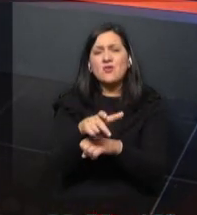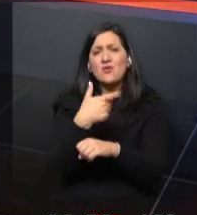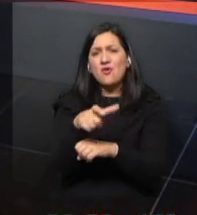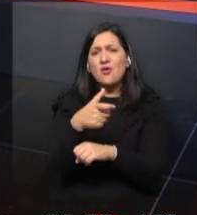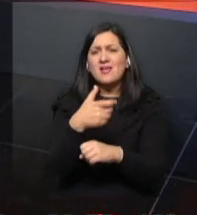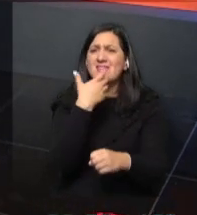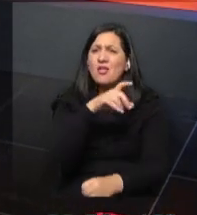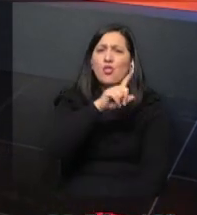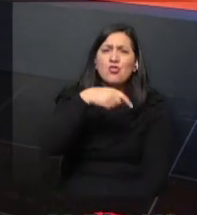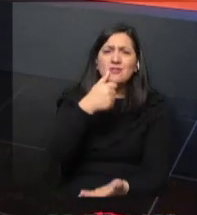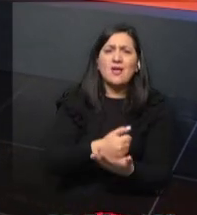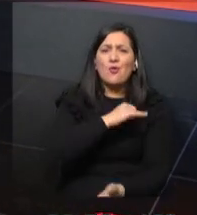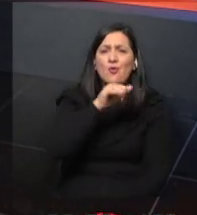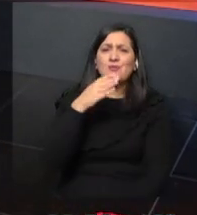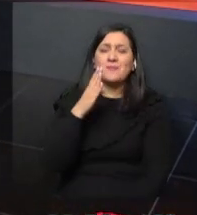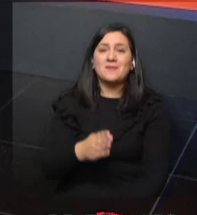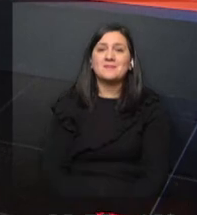JP?